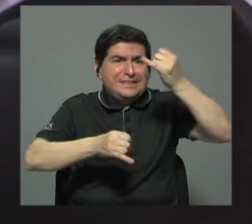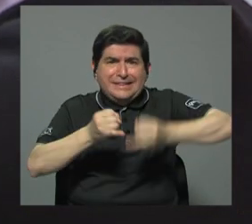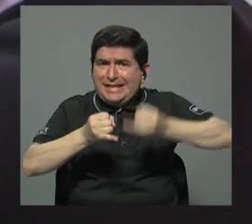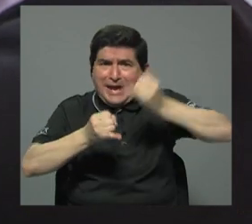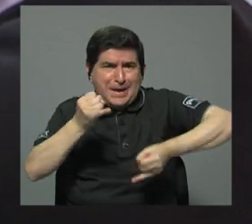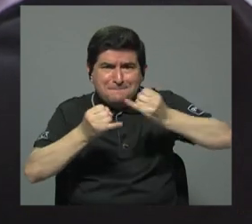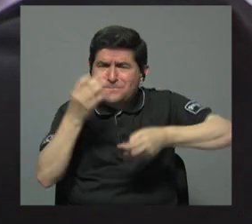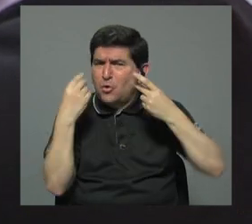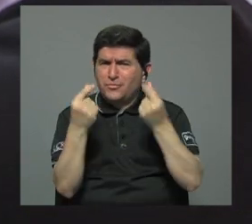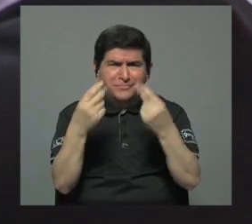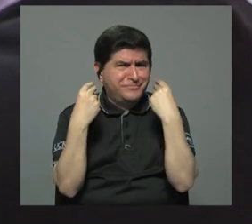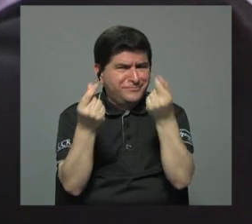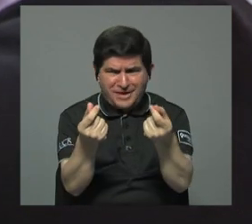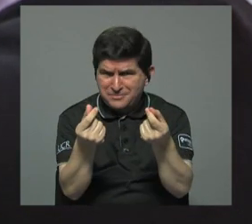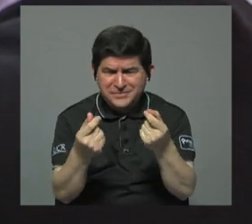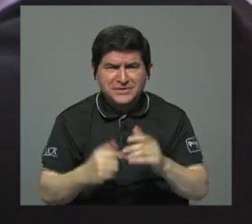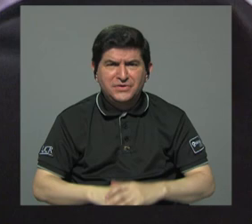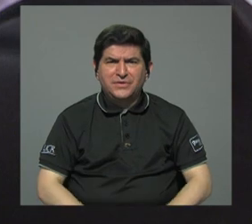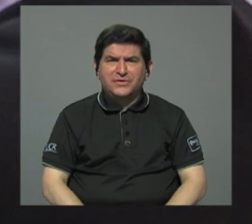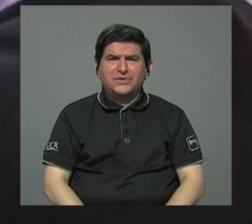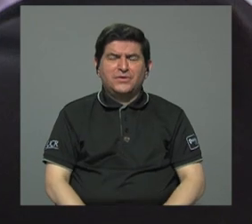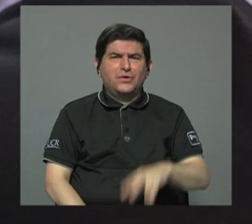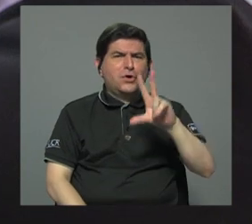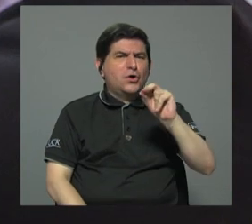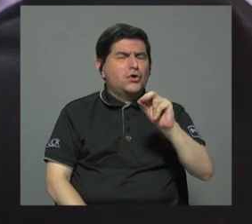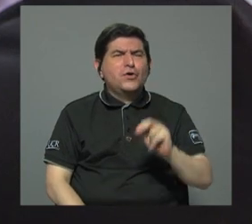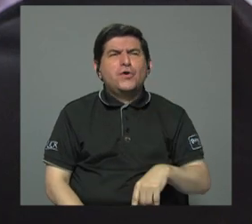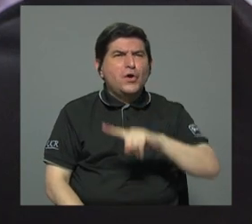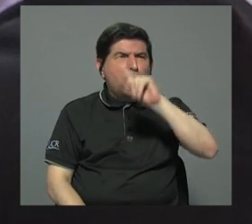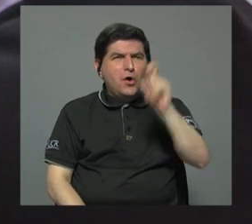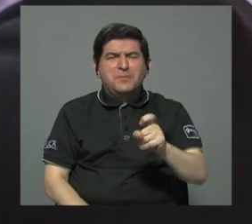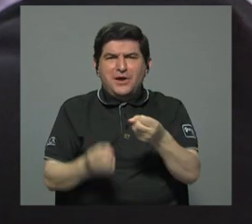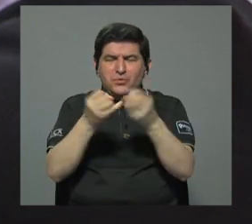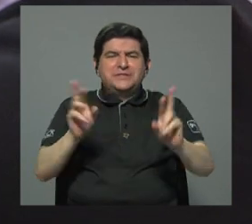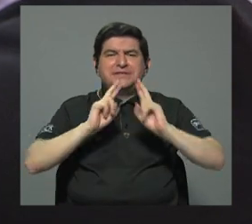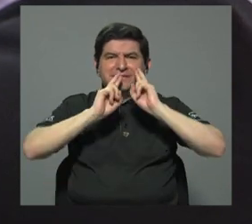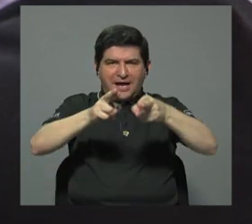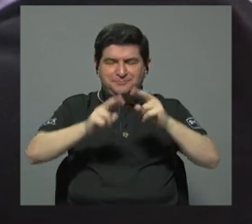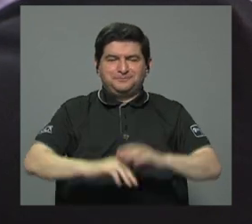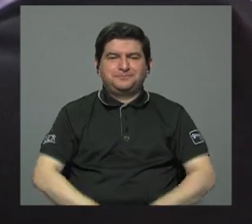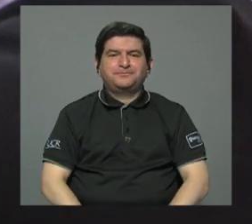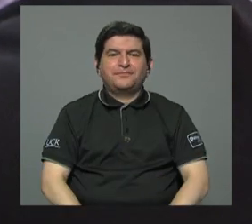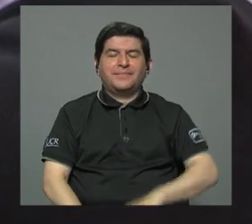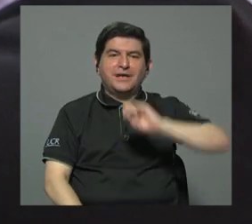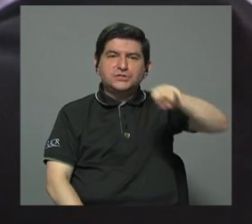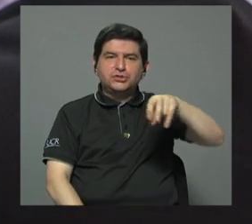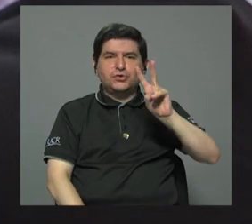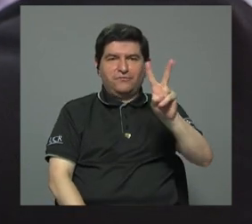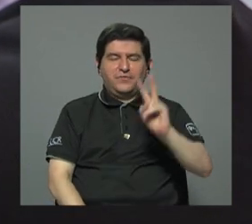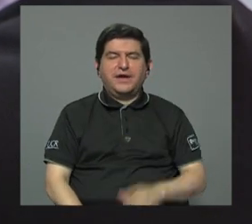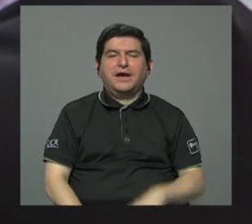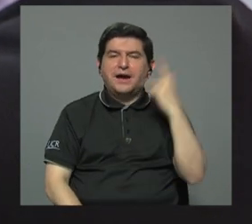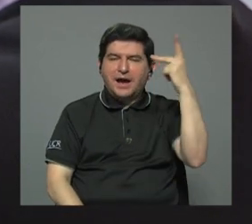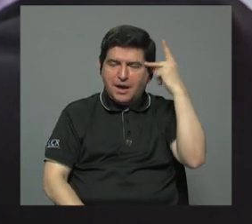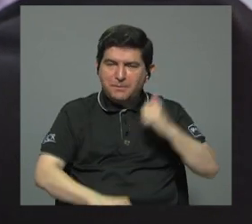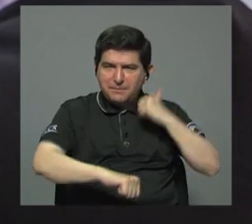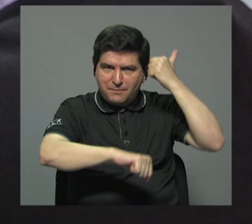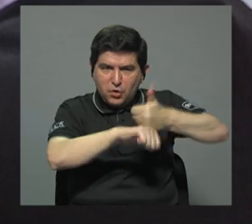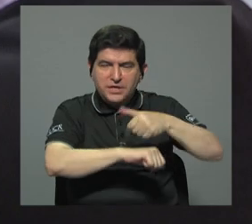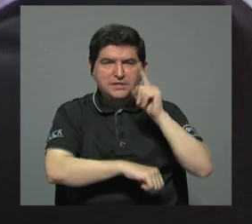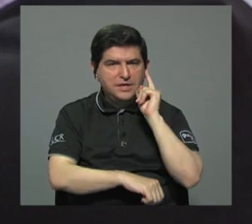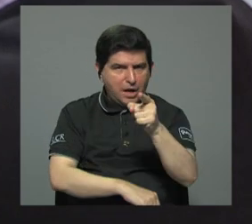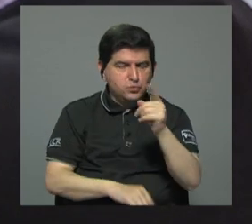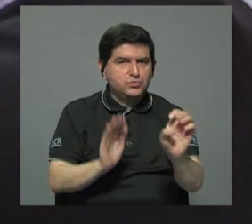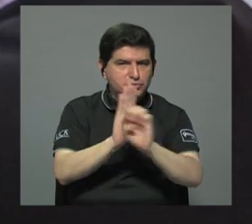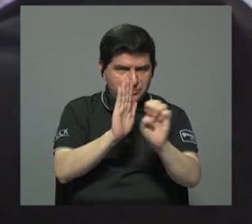muy, muy rápidamente, para que no quede ninguna de las preguntas sin responder. John Vega, ¿qué políticas piensan implementar usted,